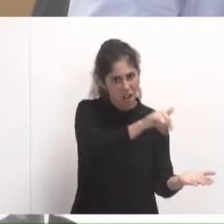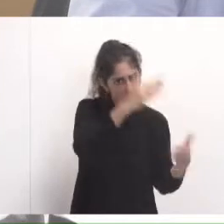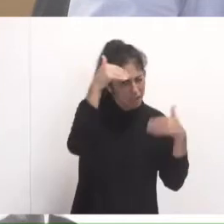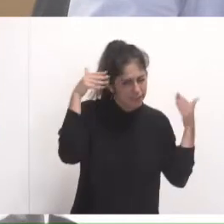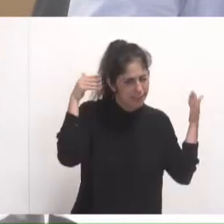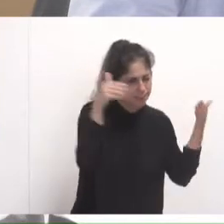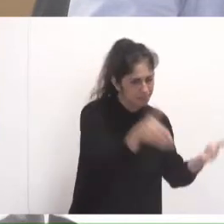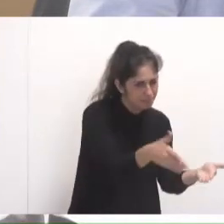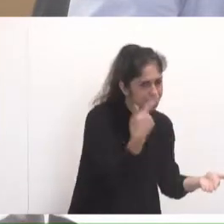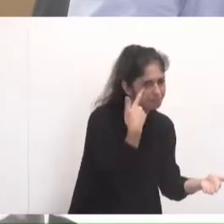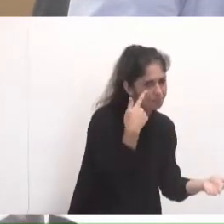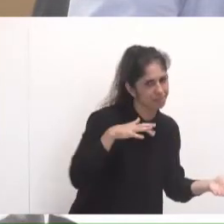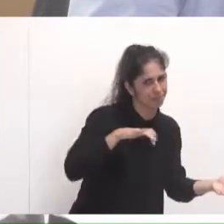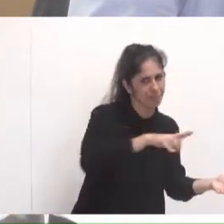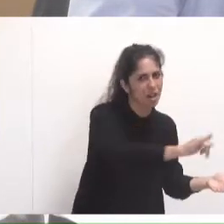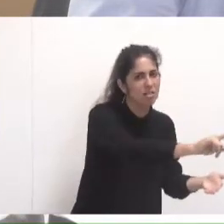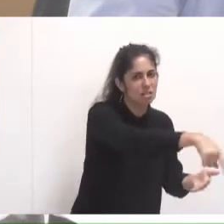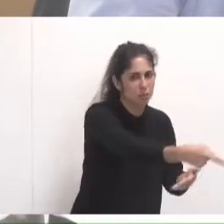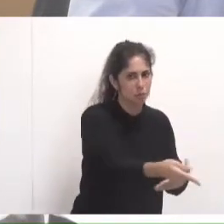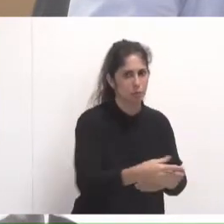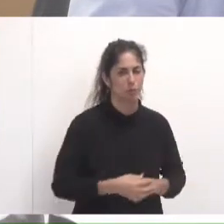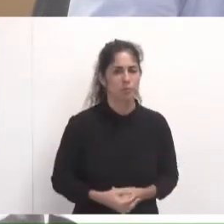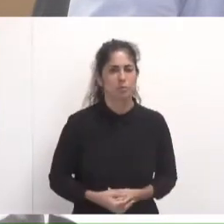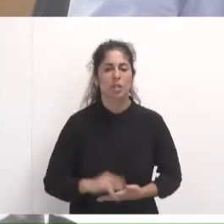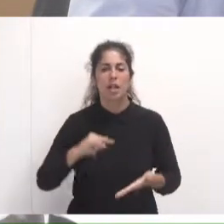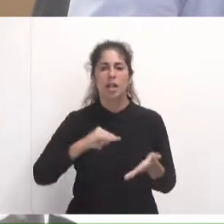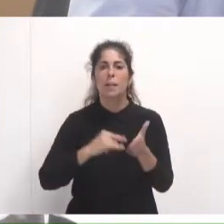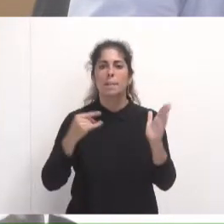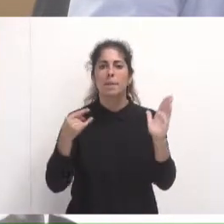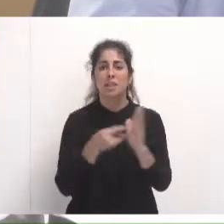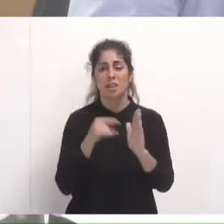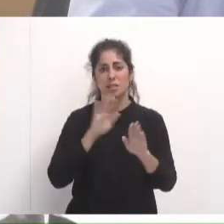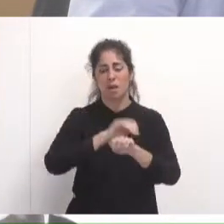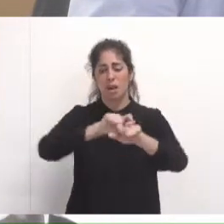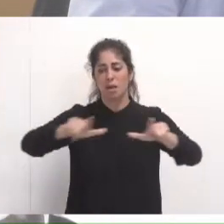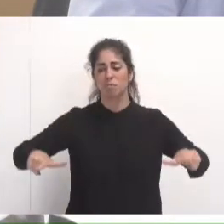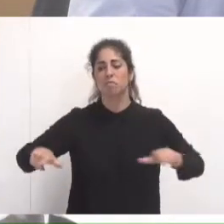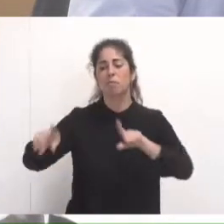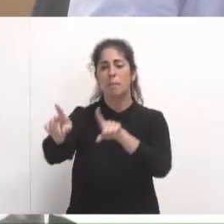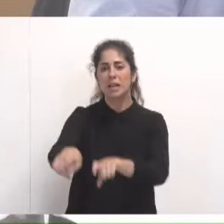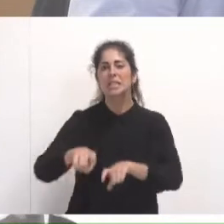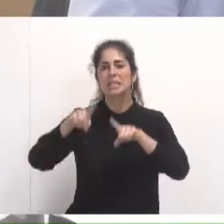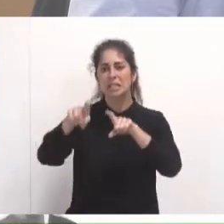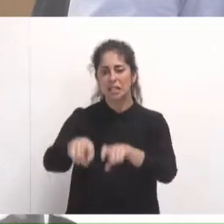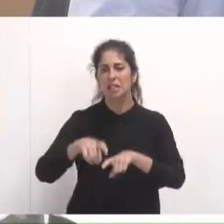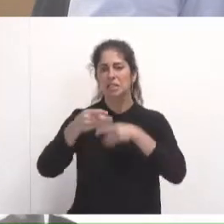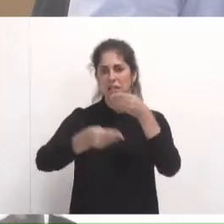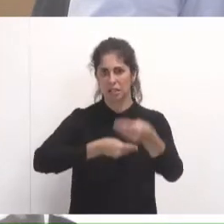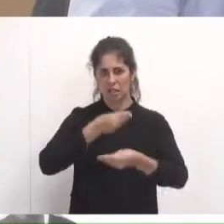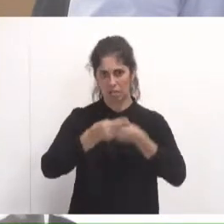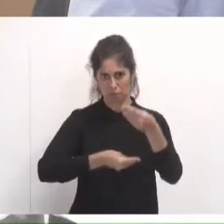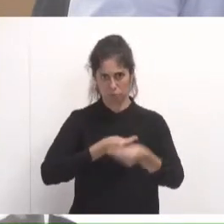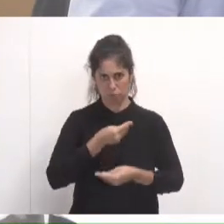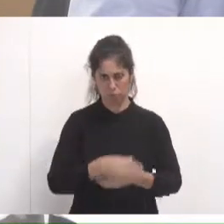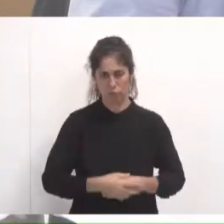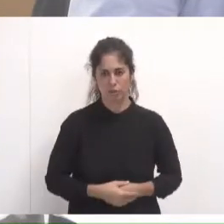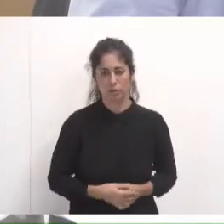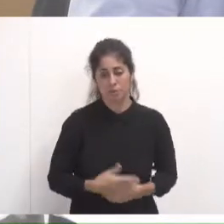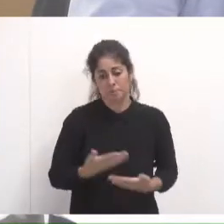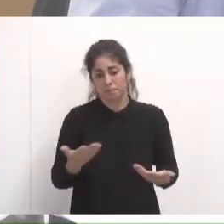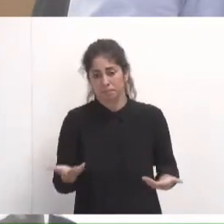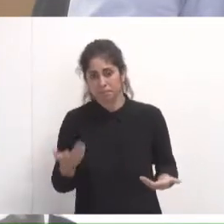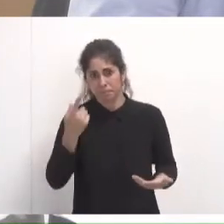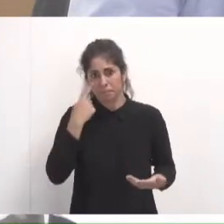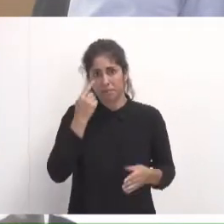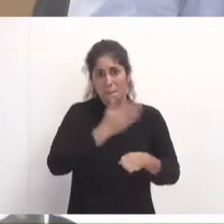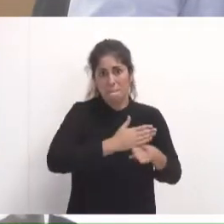prestar especial atención. ¿Y qué medidas habría que aplicar en las parcelas? Bueno, pues en este caso lo que se plantea es prohibir el movimiento de cualquier elemento